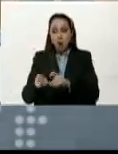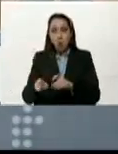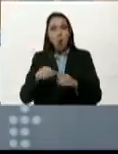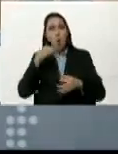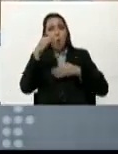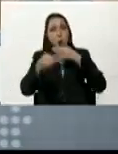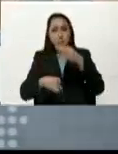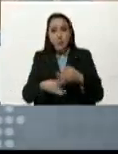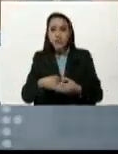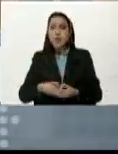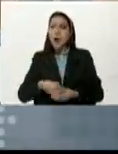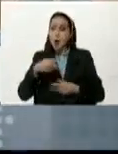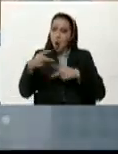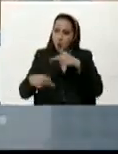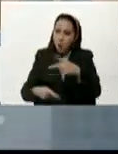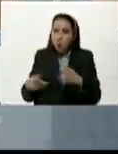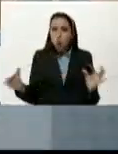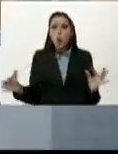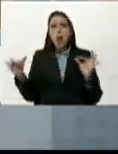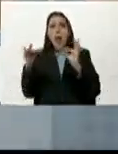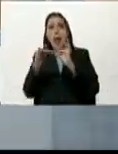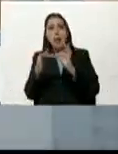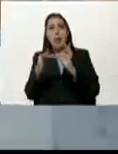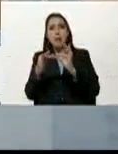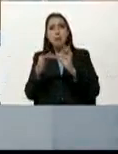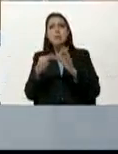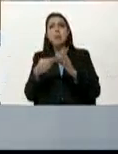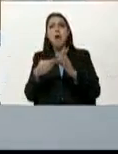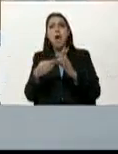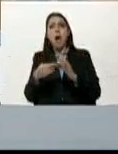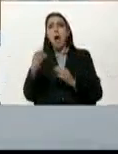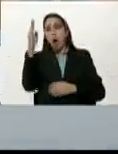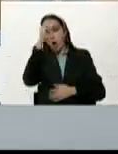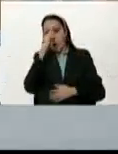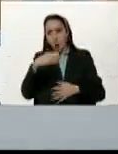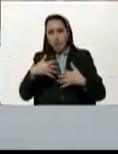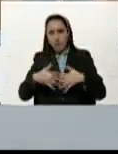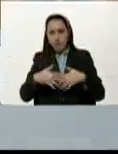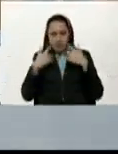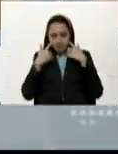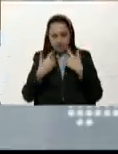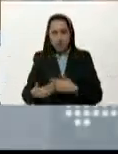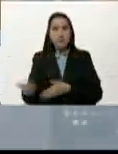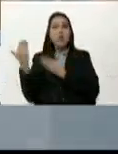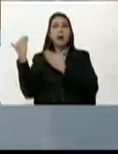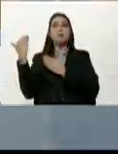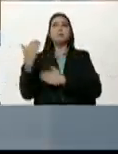expliquen este proceso de alianza con inversión brasilera adelante